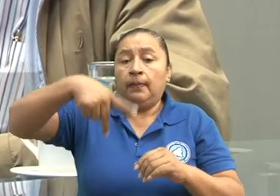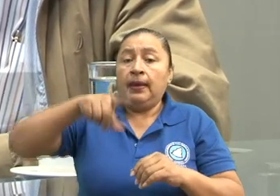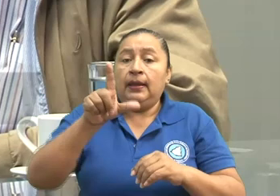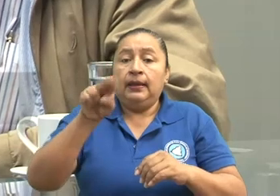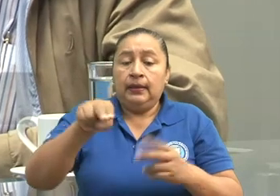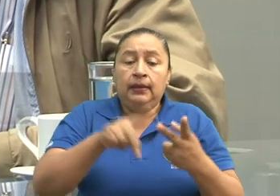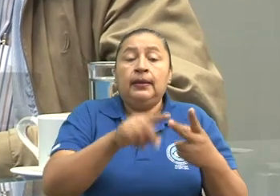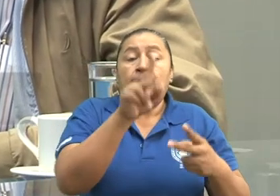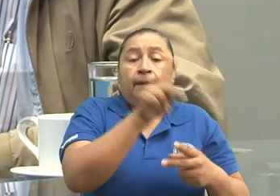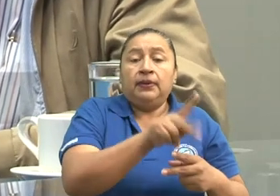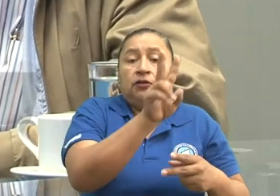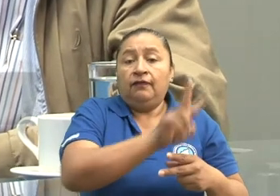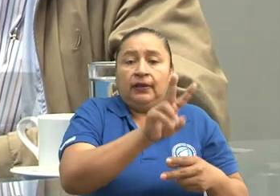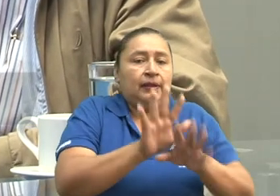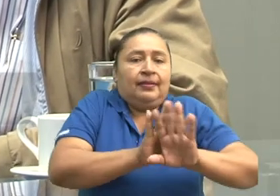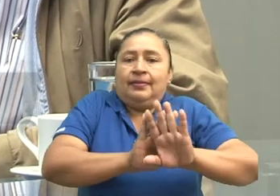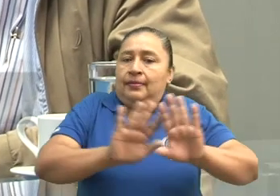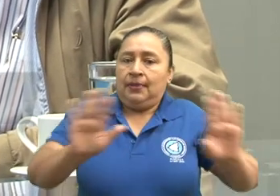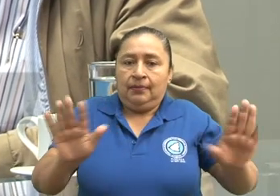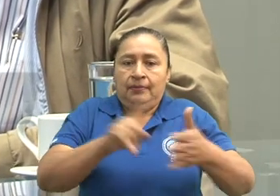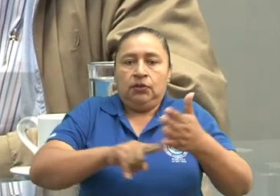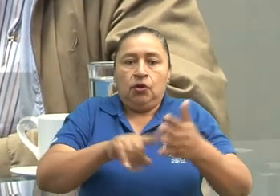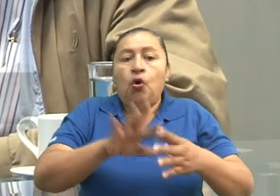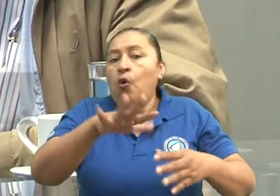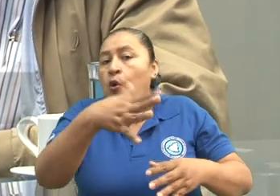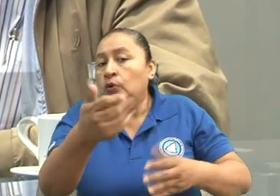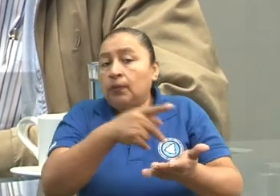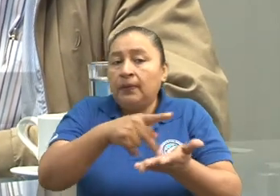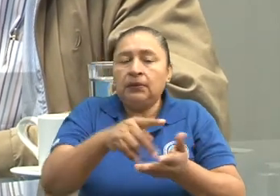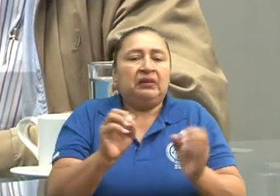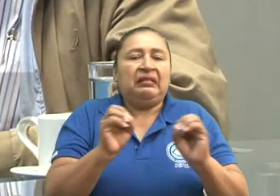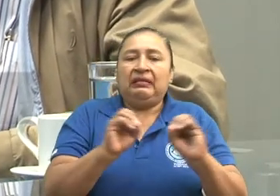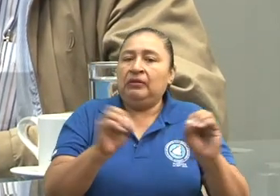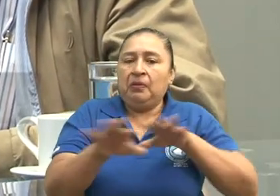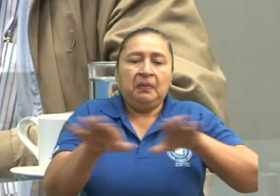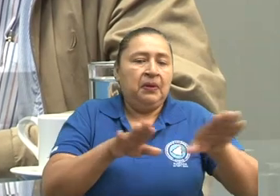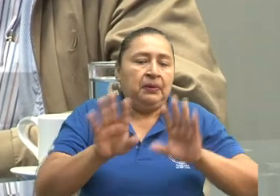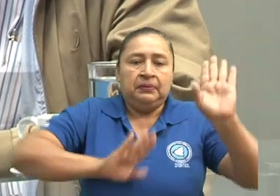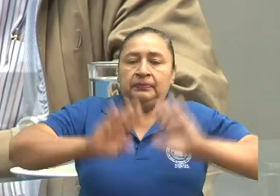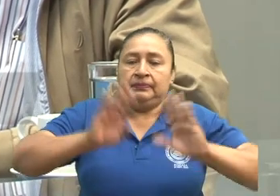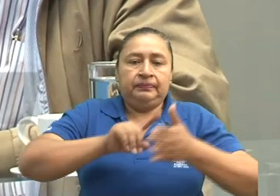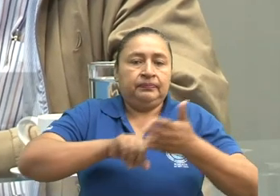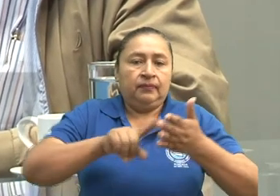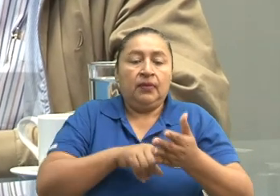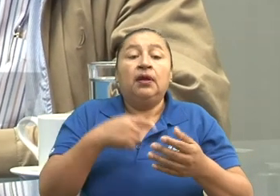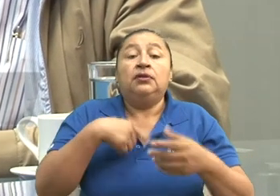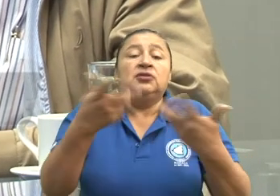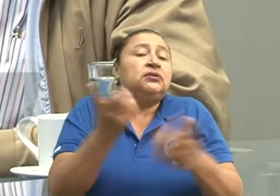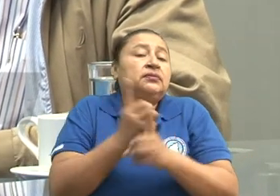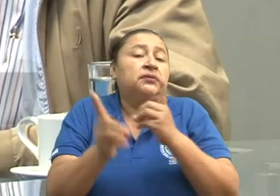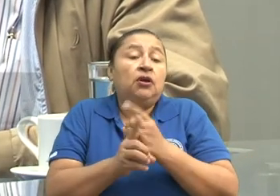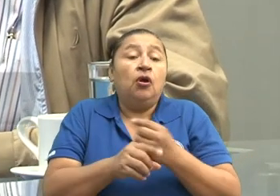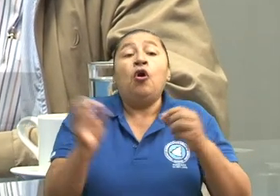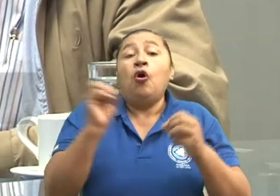Partido Conservador podían participar en las elecciones. Cualquier otra expresión política no podía participar en las elecciones. Entonces tenías que irte o con